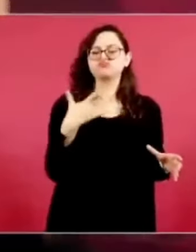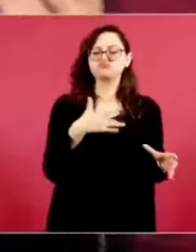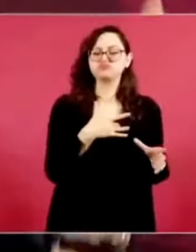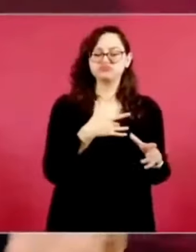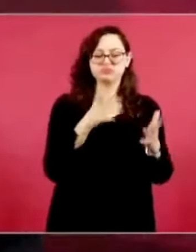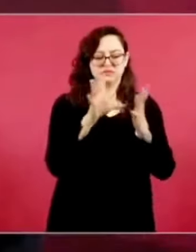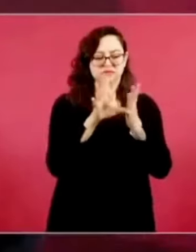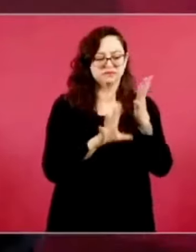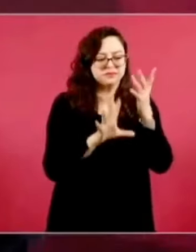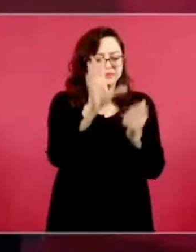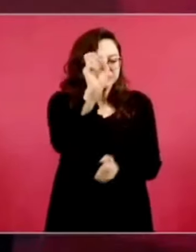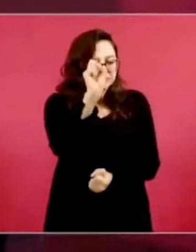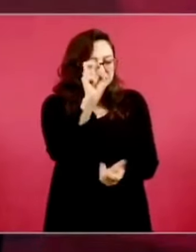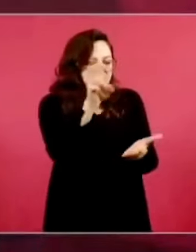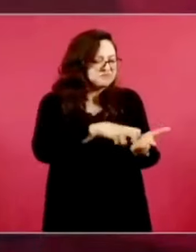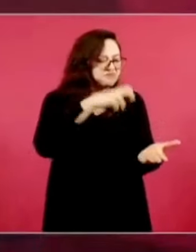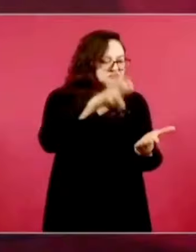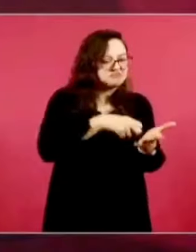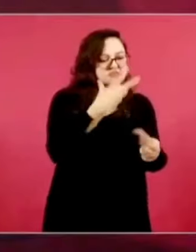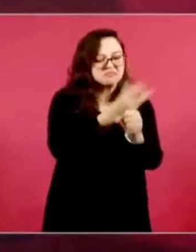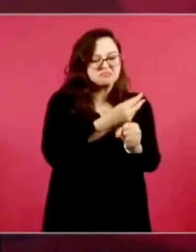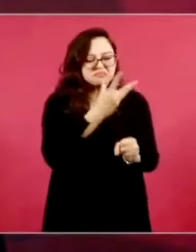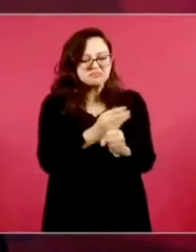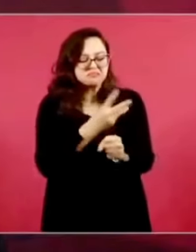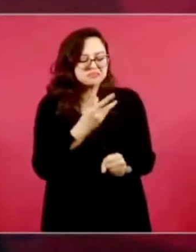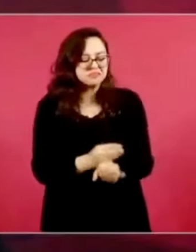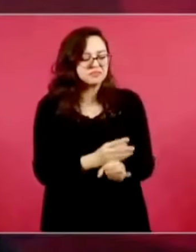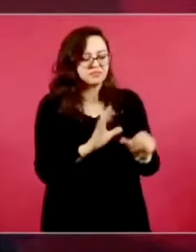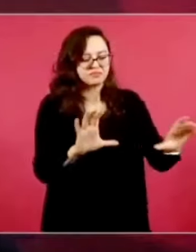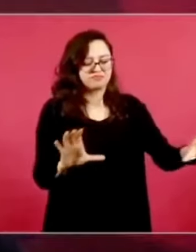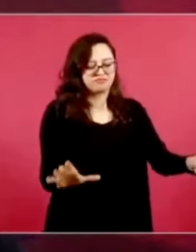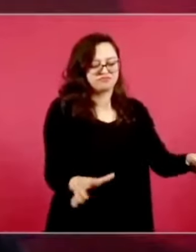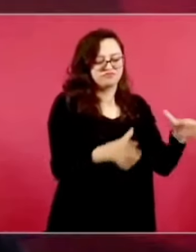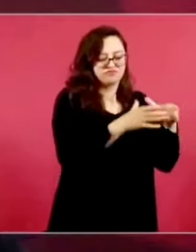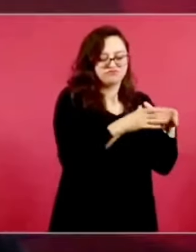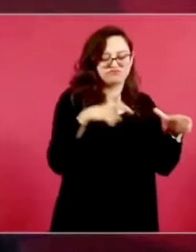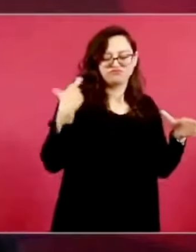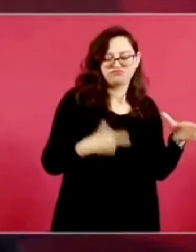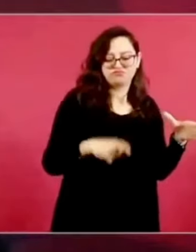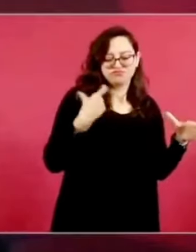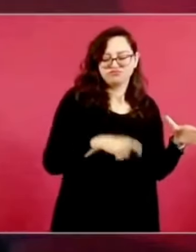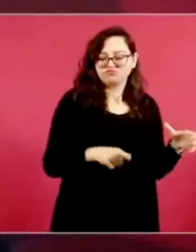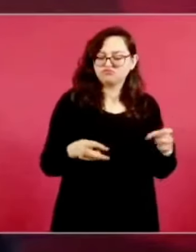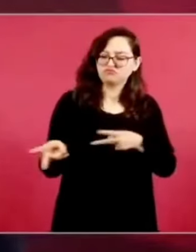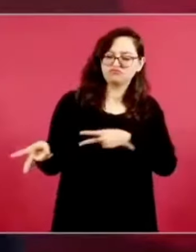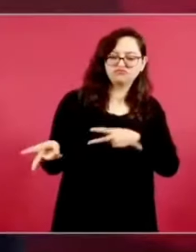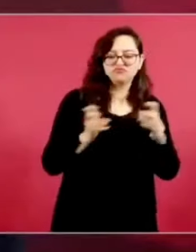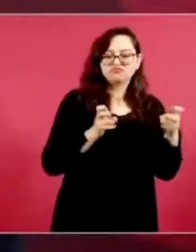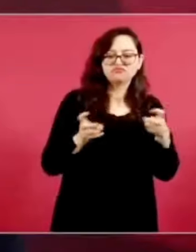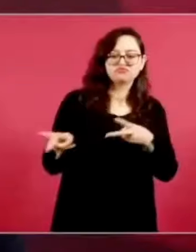para legalizar el predominio de un grupo